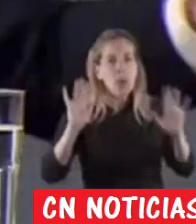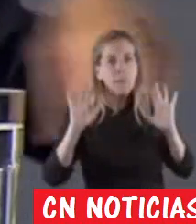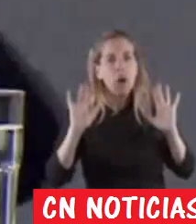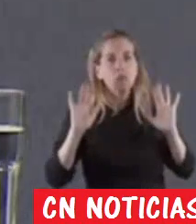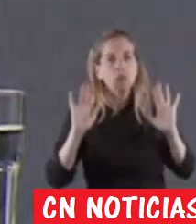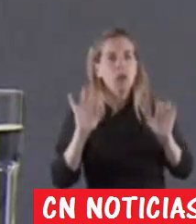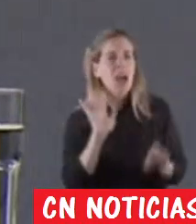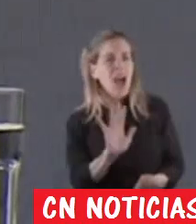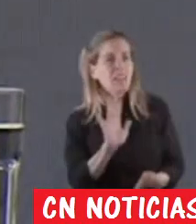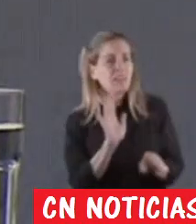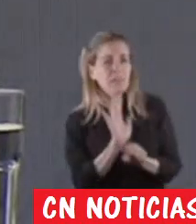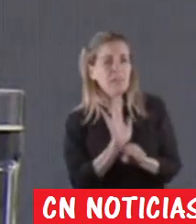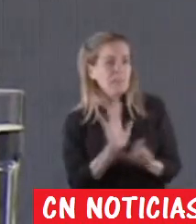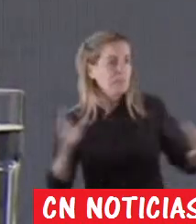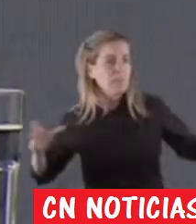en unidad como hicimos esto.